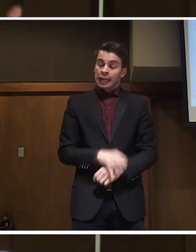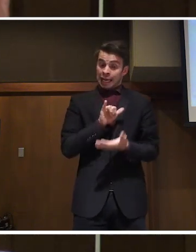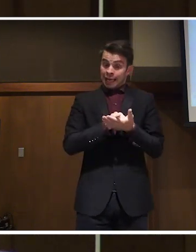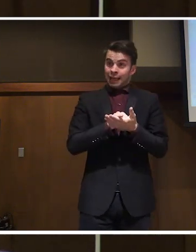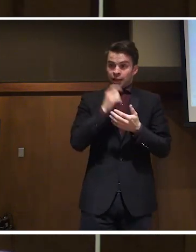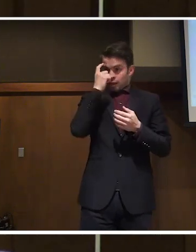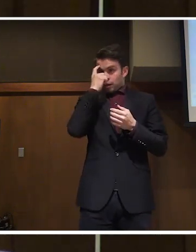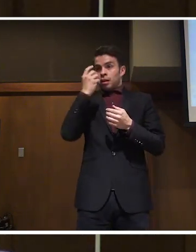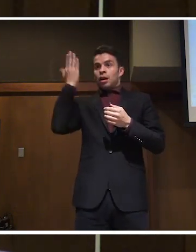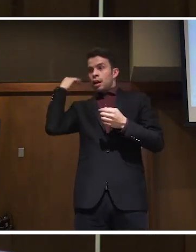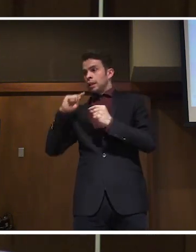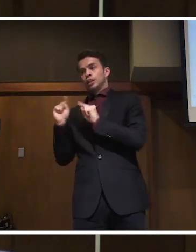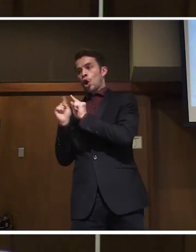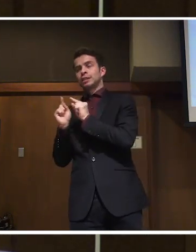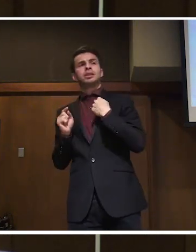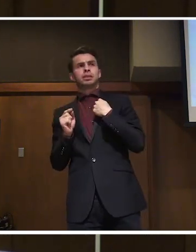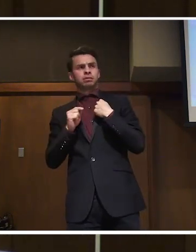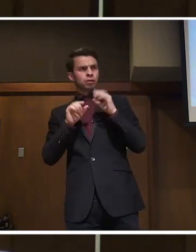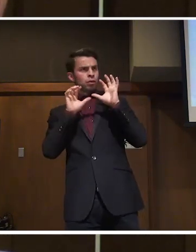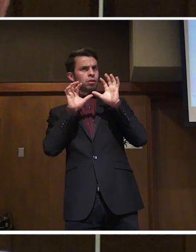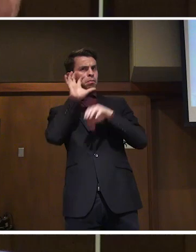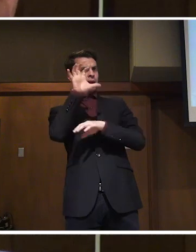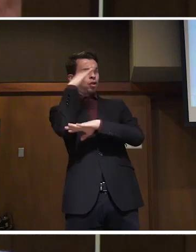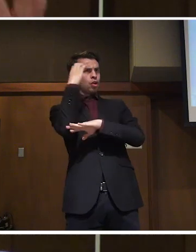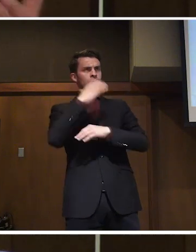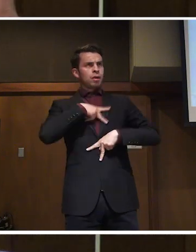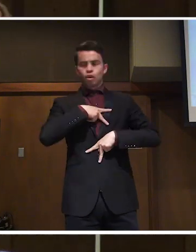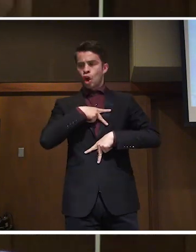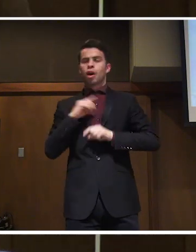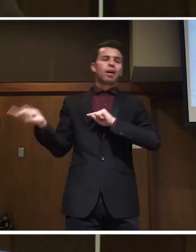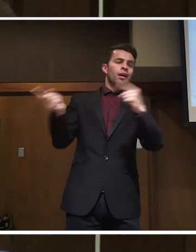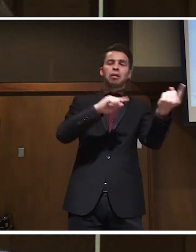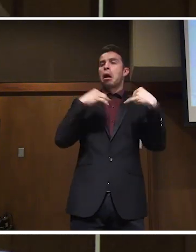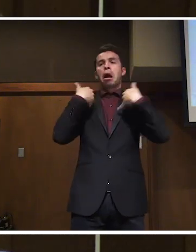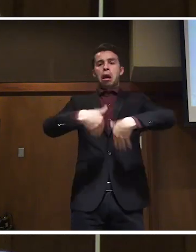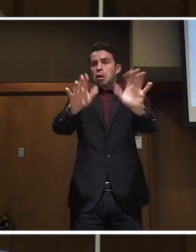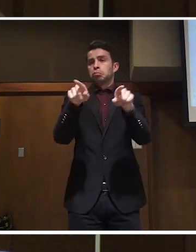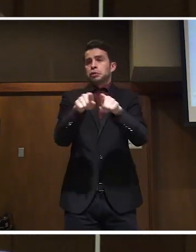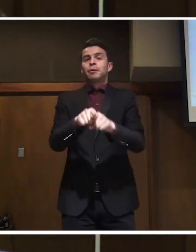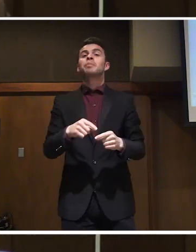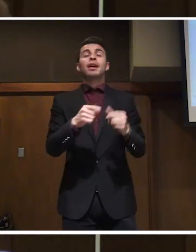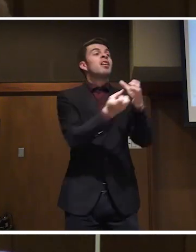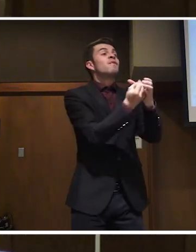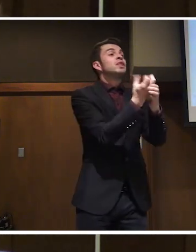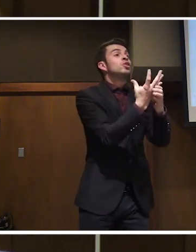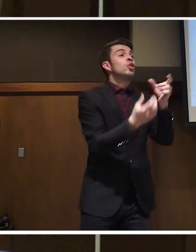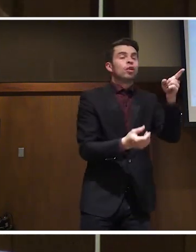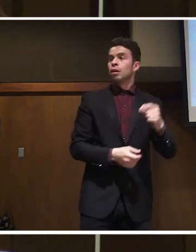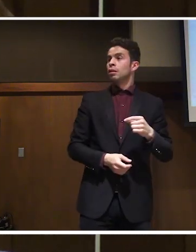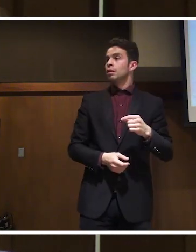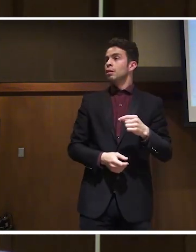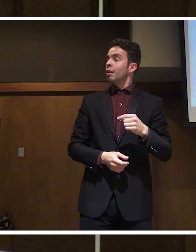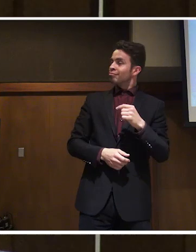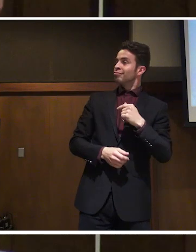diferencia que había entre las distintas regiones, que hace que muchas veces uno hable con alguien que vive en Pasto y lo sienta más